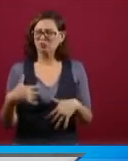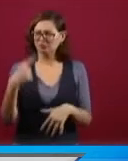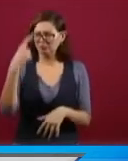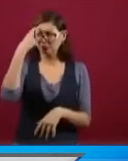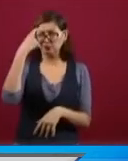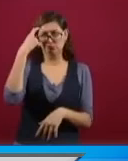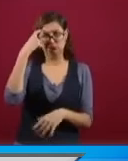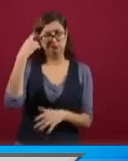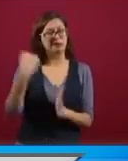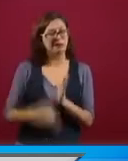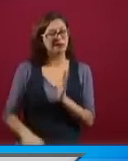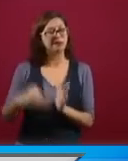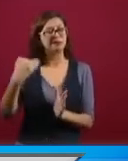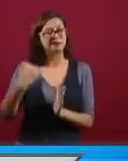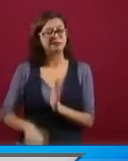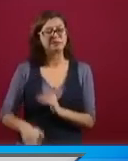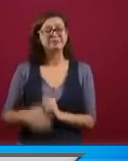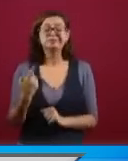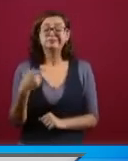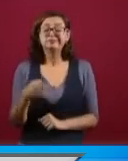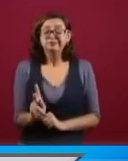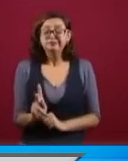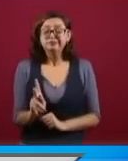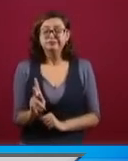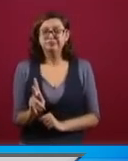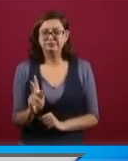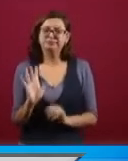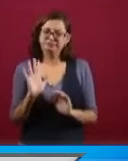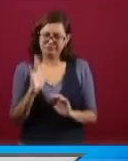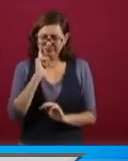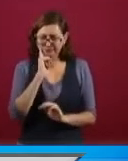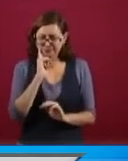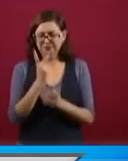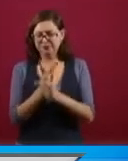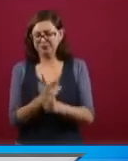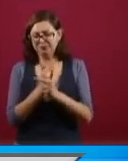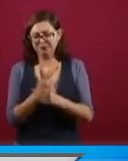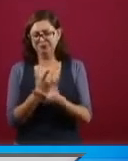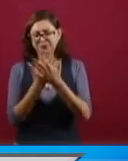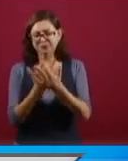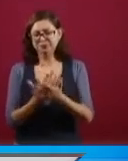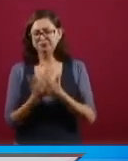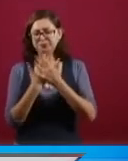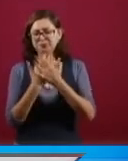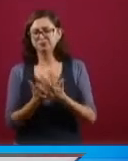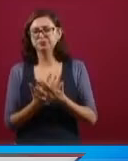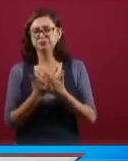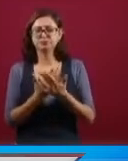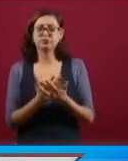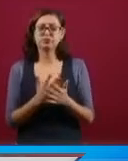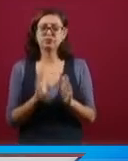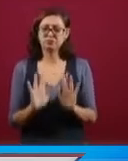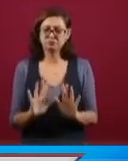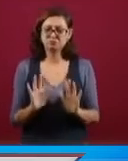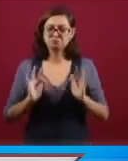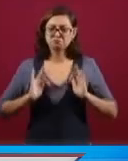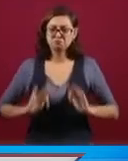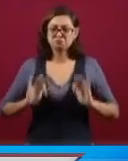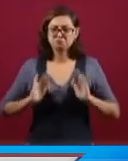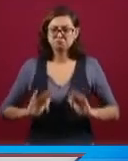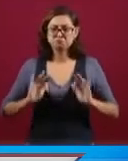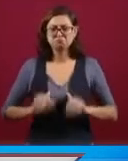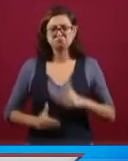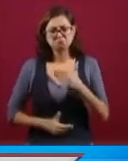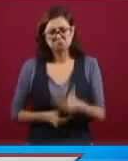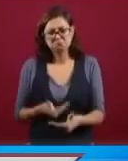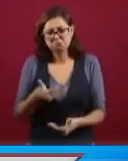irracional. El presidente pide que termine la investigación por las declaraciones de la piloto en redes sociales que propuso dañar a las personas presentes en el Zócalo